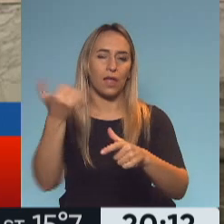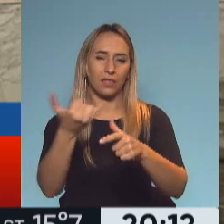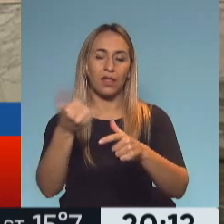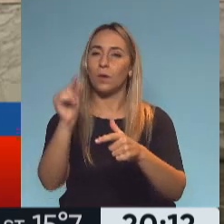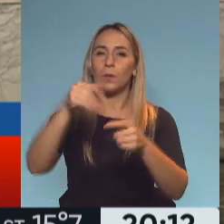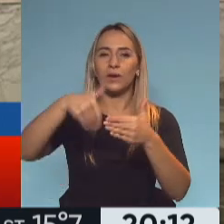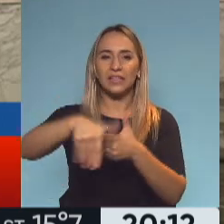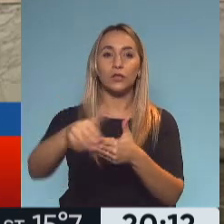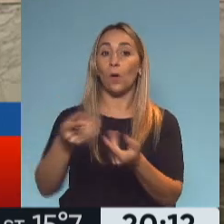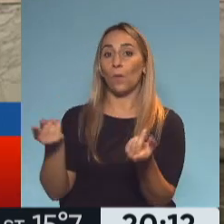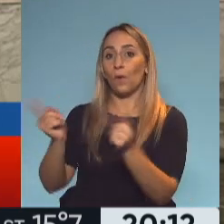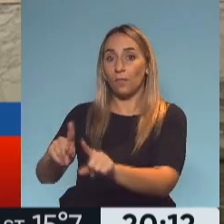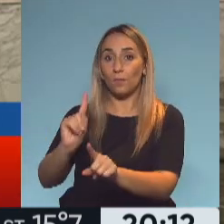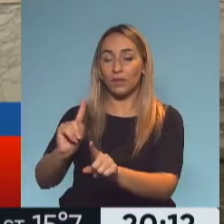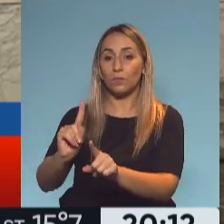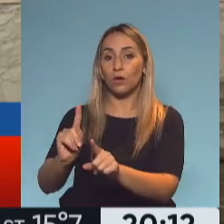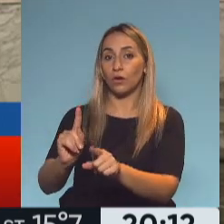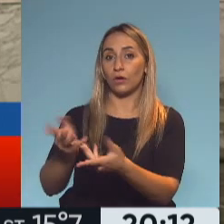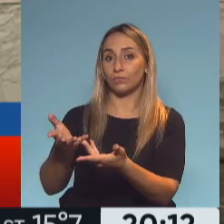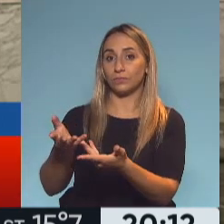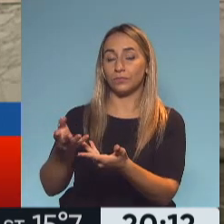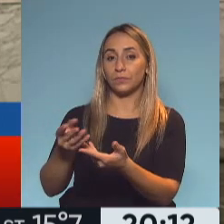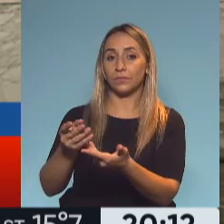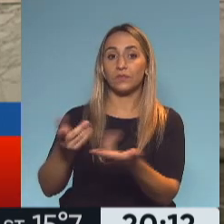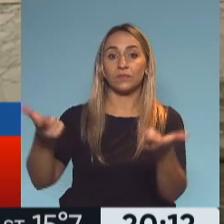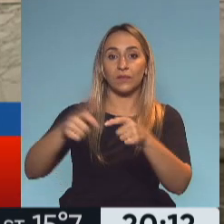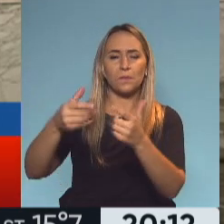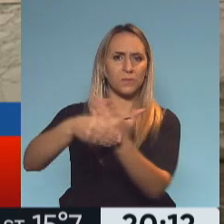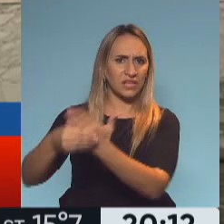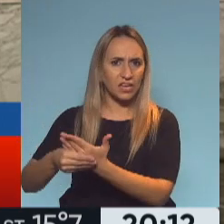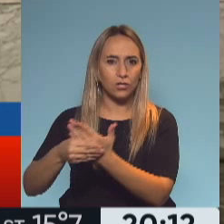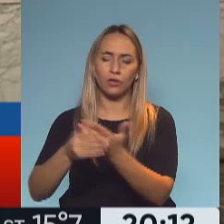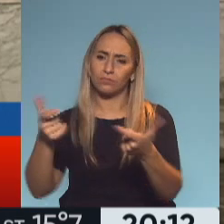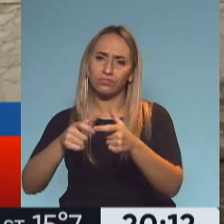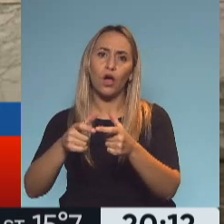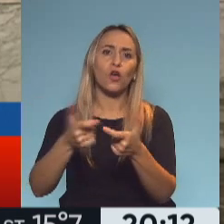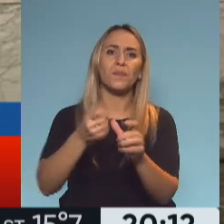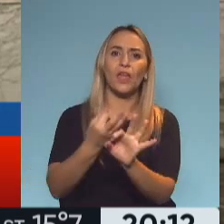más, en segundos nada más, volvemos allí donde funcionarios del Gobierno Nacional están hablando con el comité